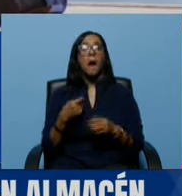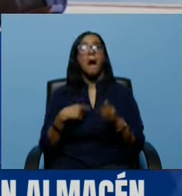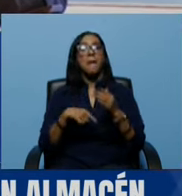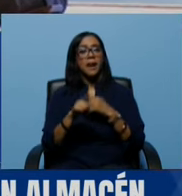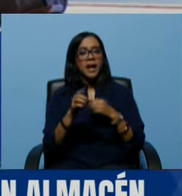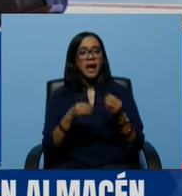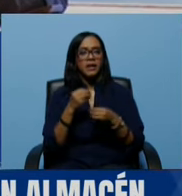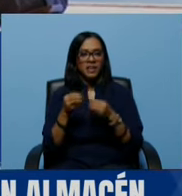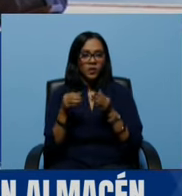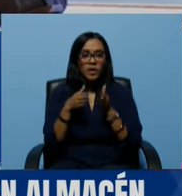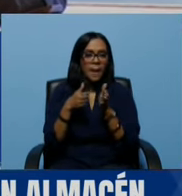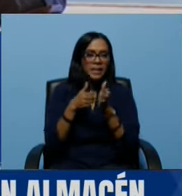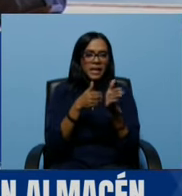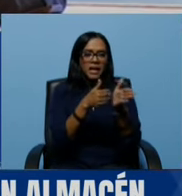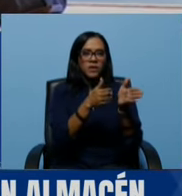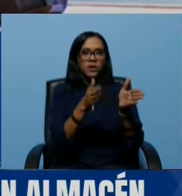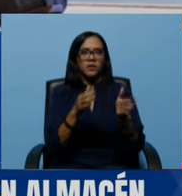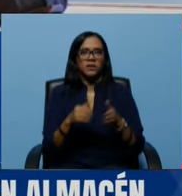haciendo un caminito